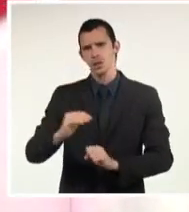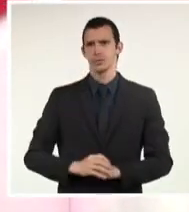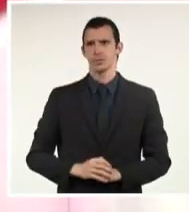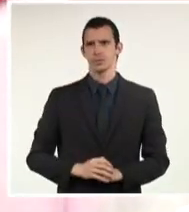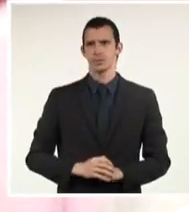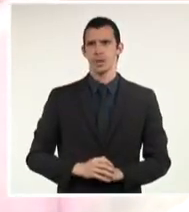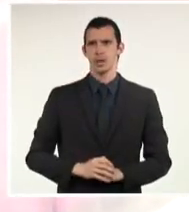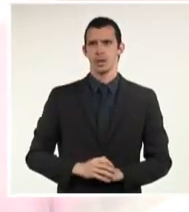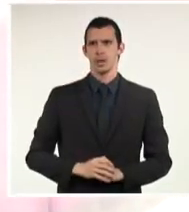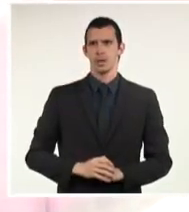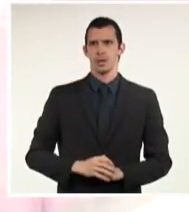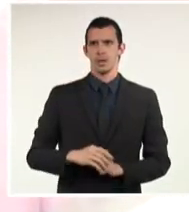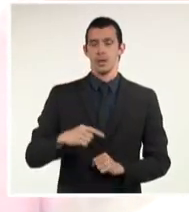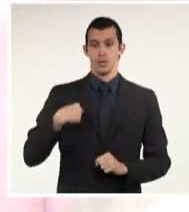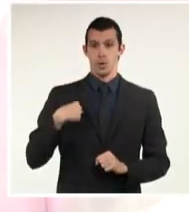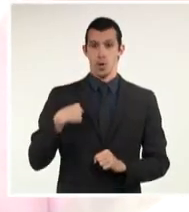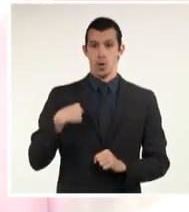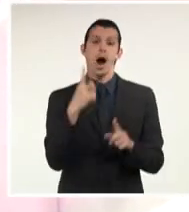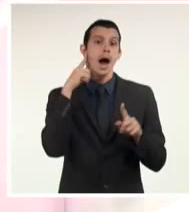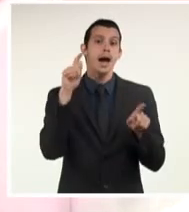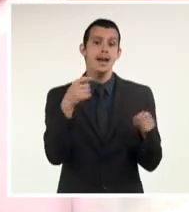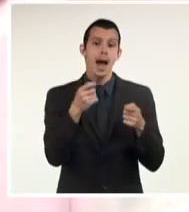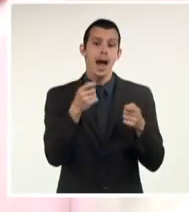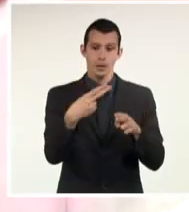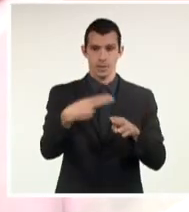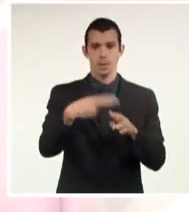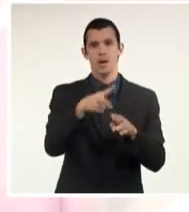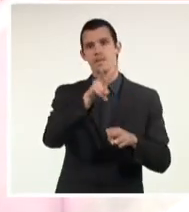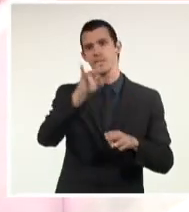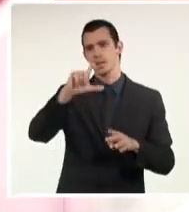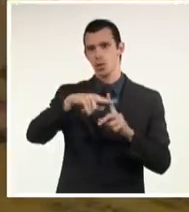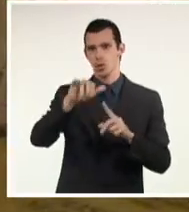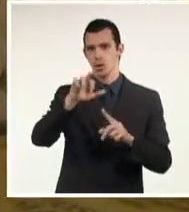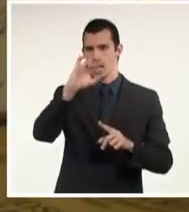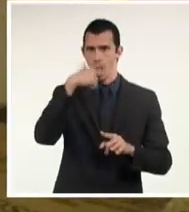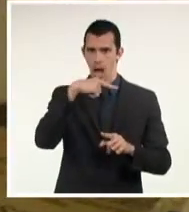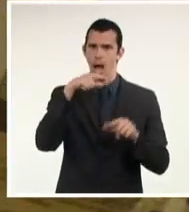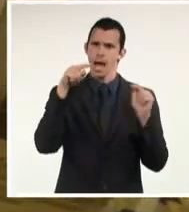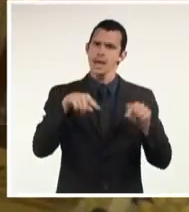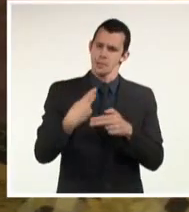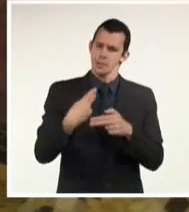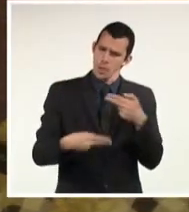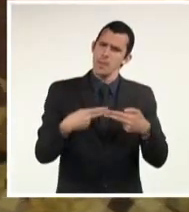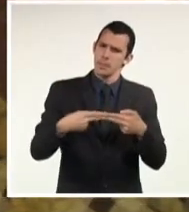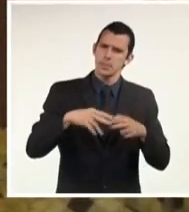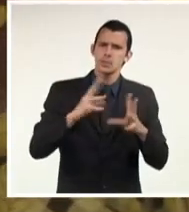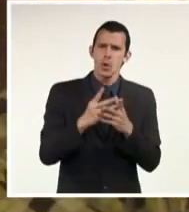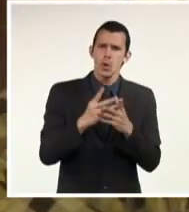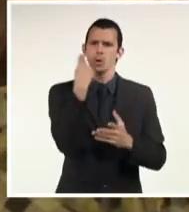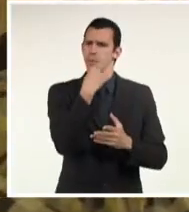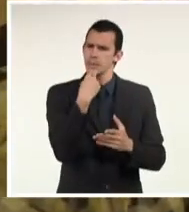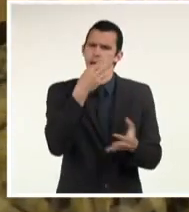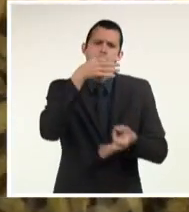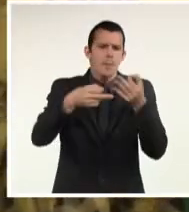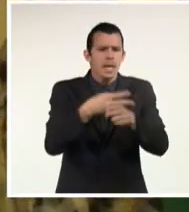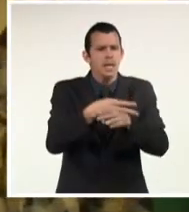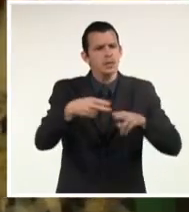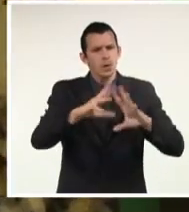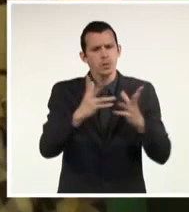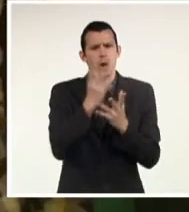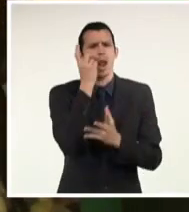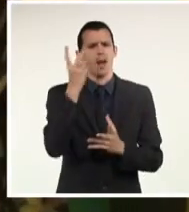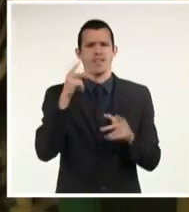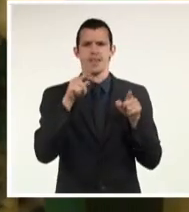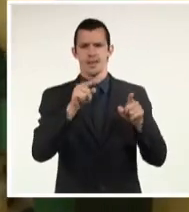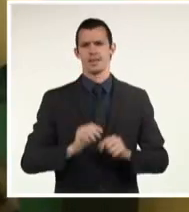Radio Victoria, en el que grabo un programa que también hablamos sobre la vida y obra de José Martí. En estas aulas vuelve el